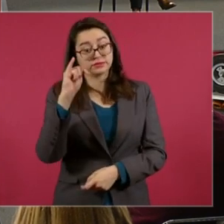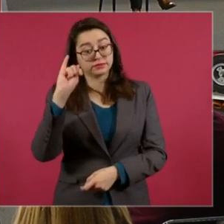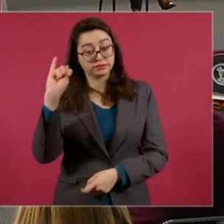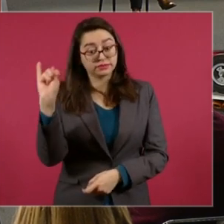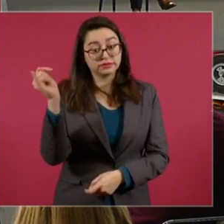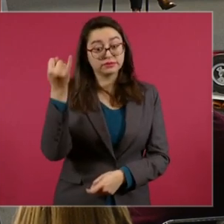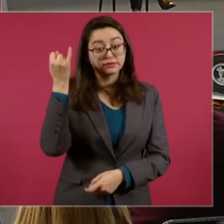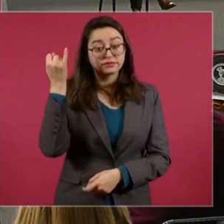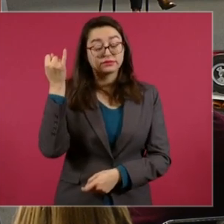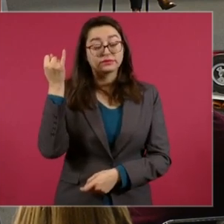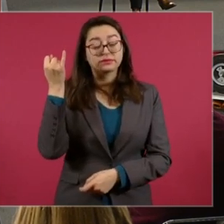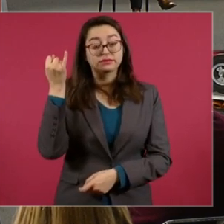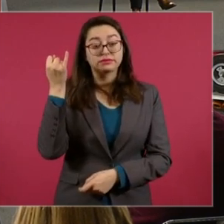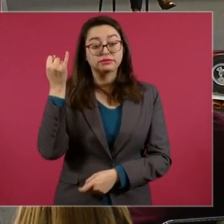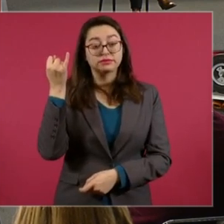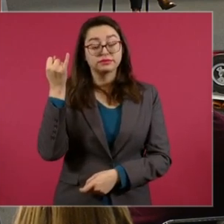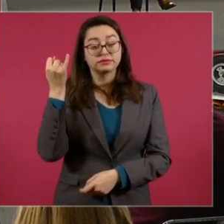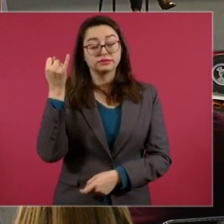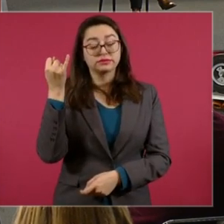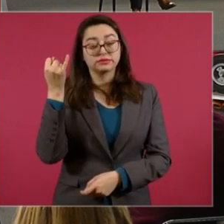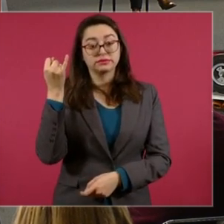para